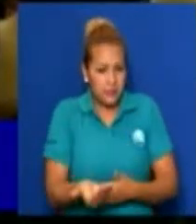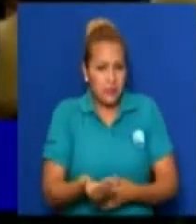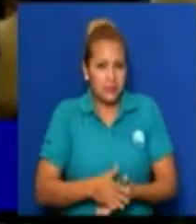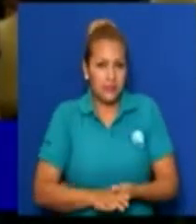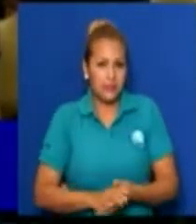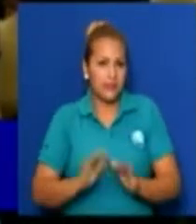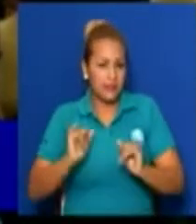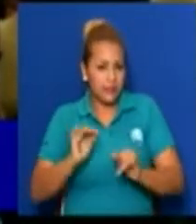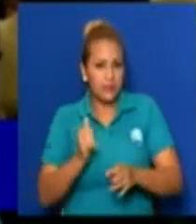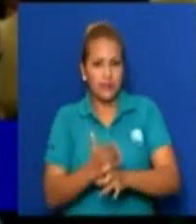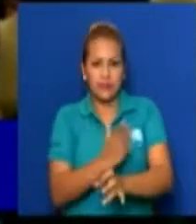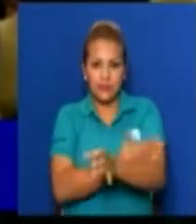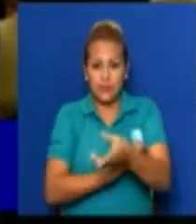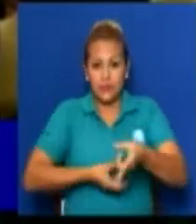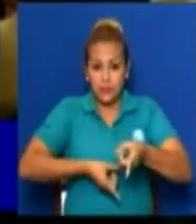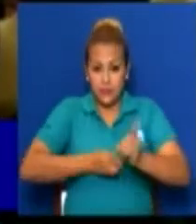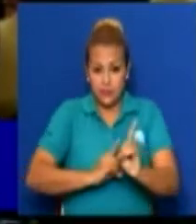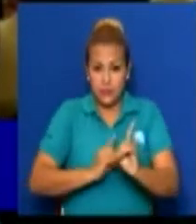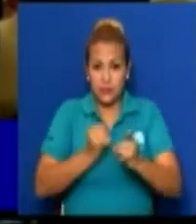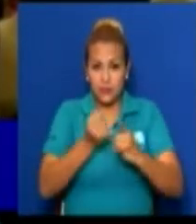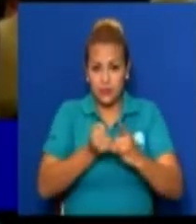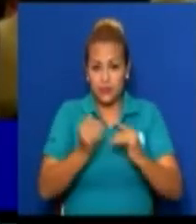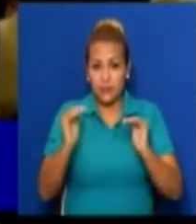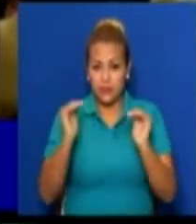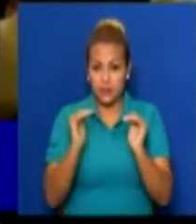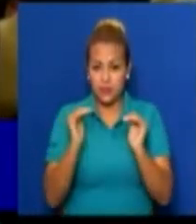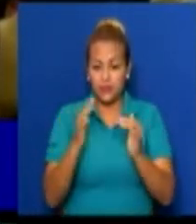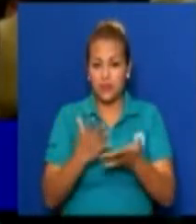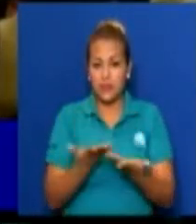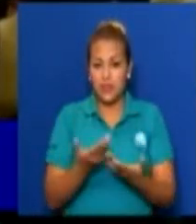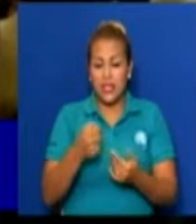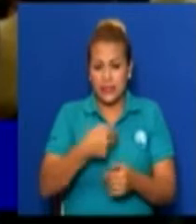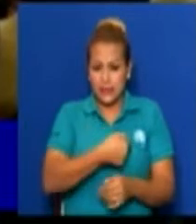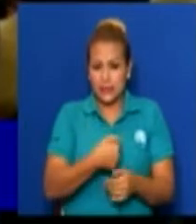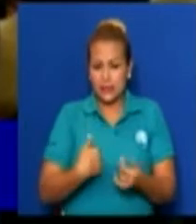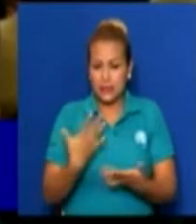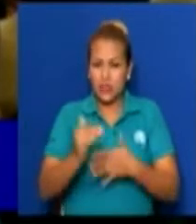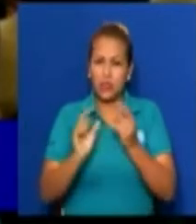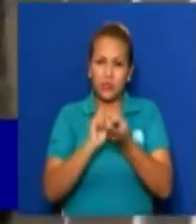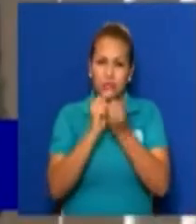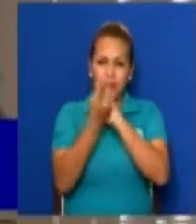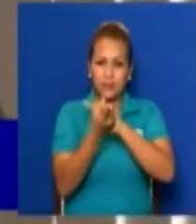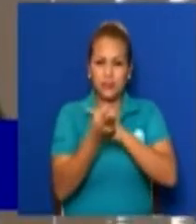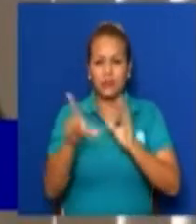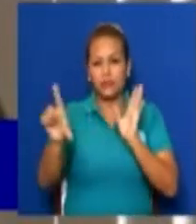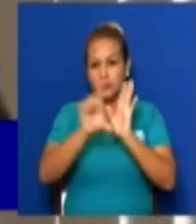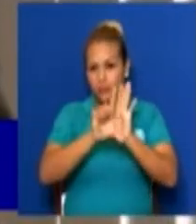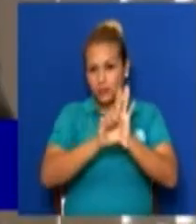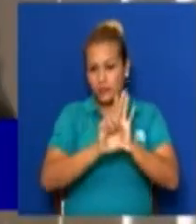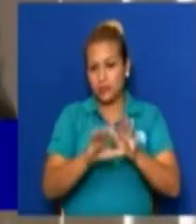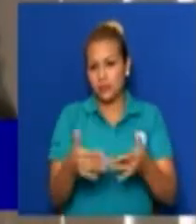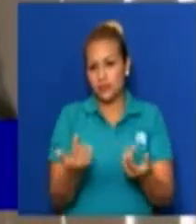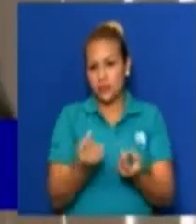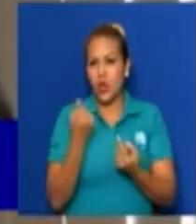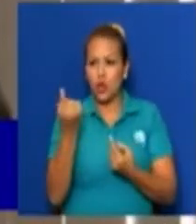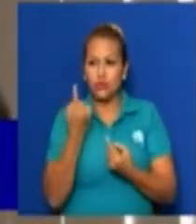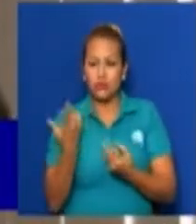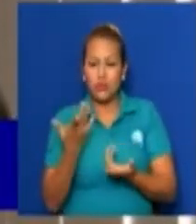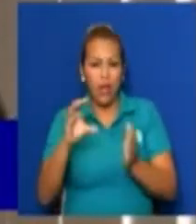esa igualdad se ha traducido a leyes específicas. No solamente está en la